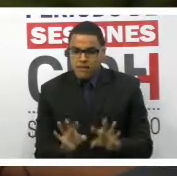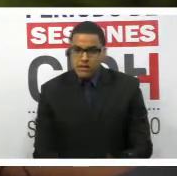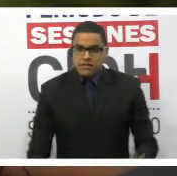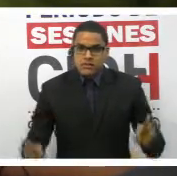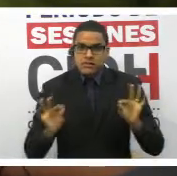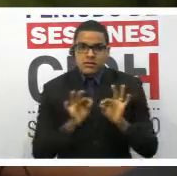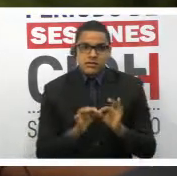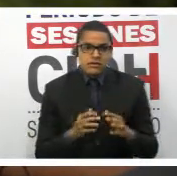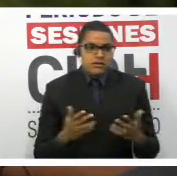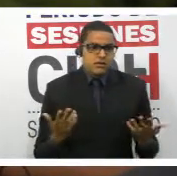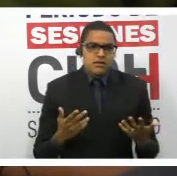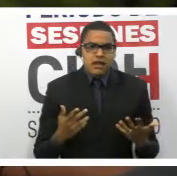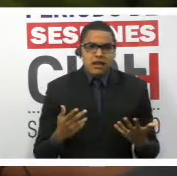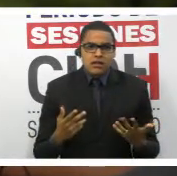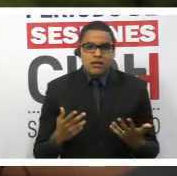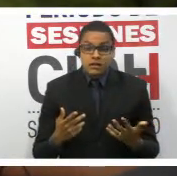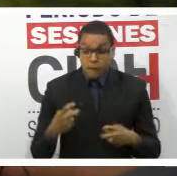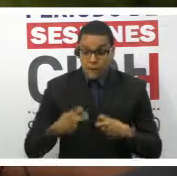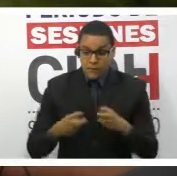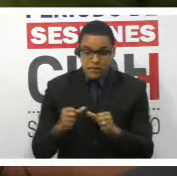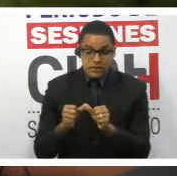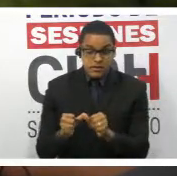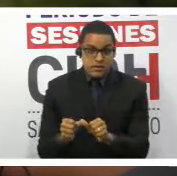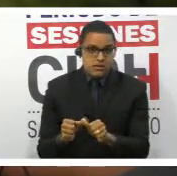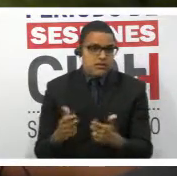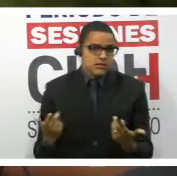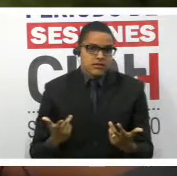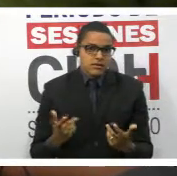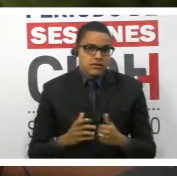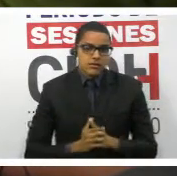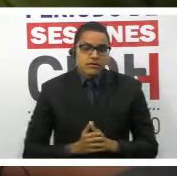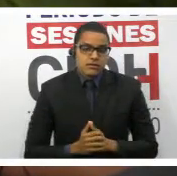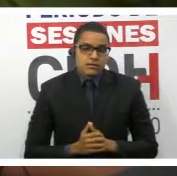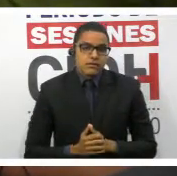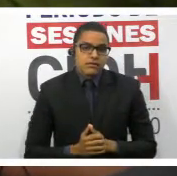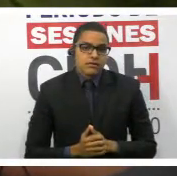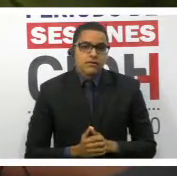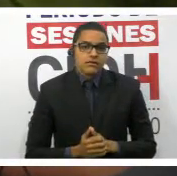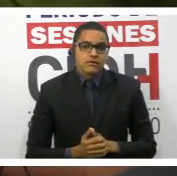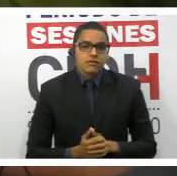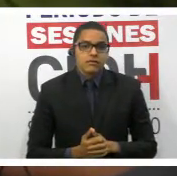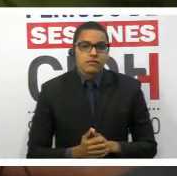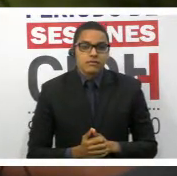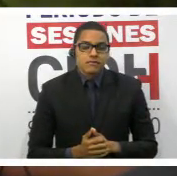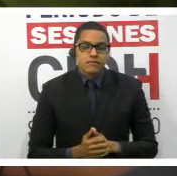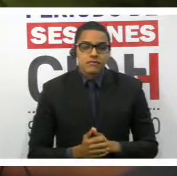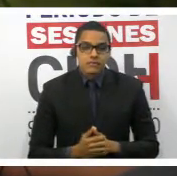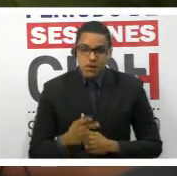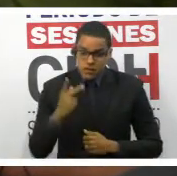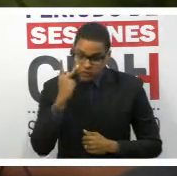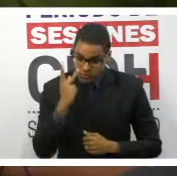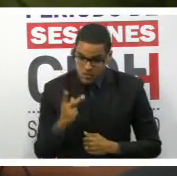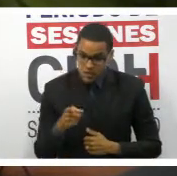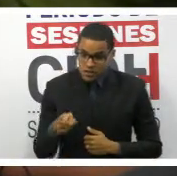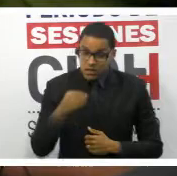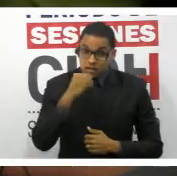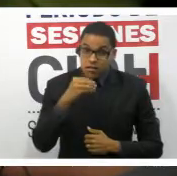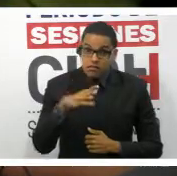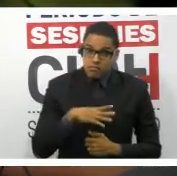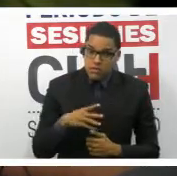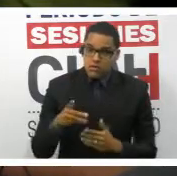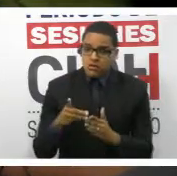programas y las políticas institucionales es el el ver a la mujer como como